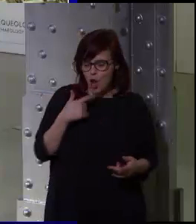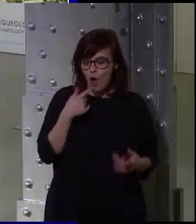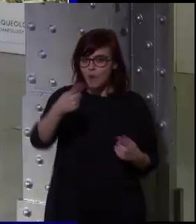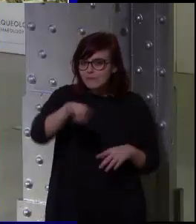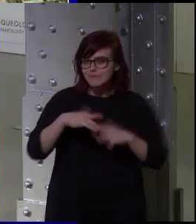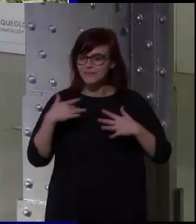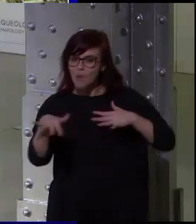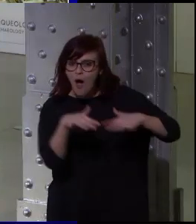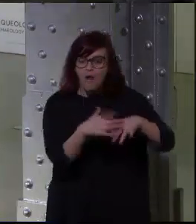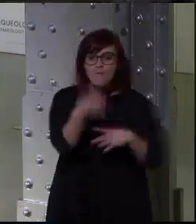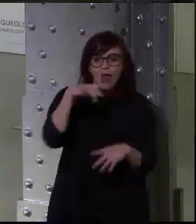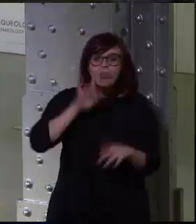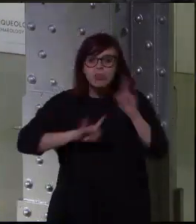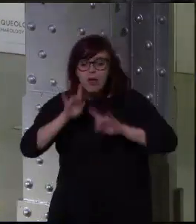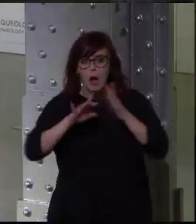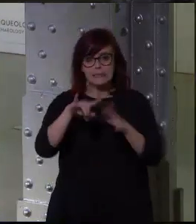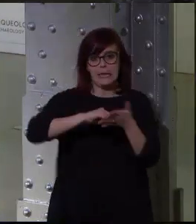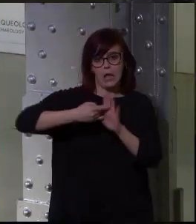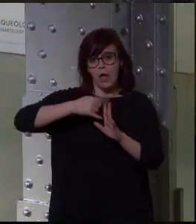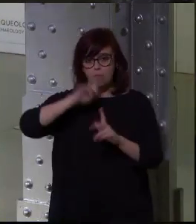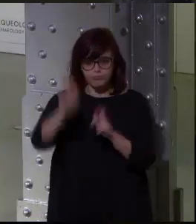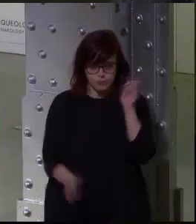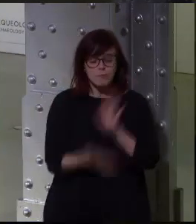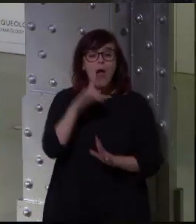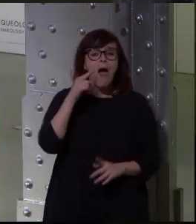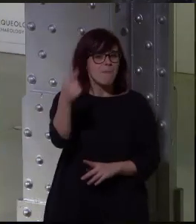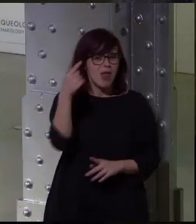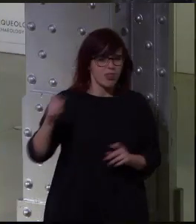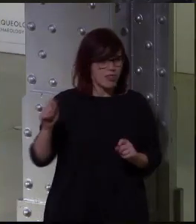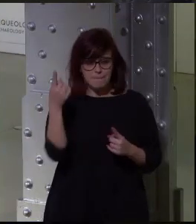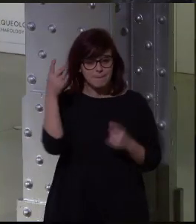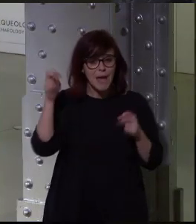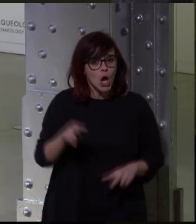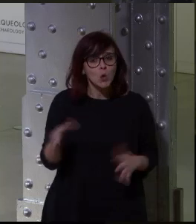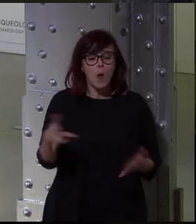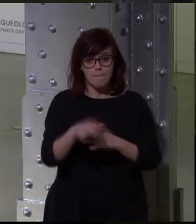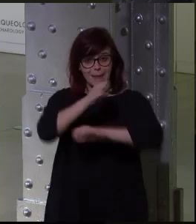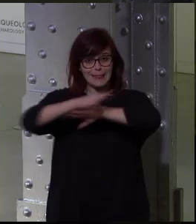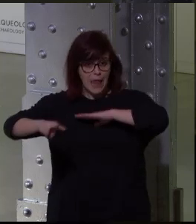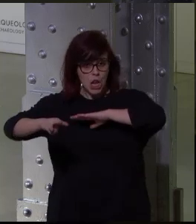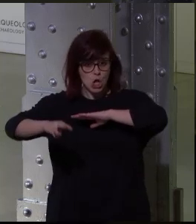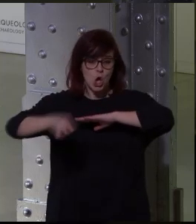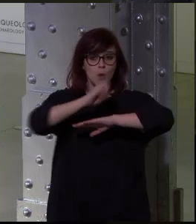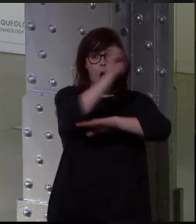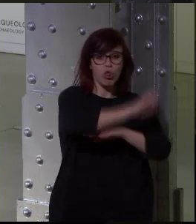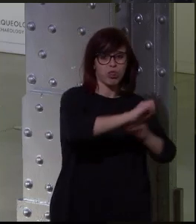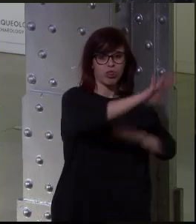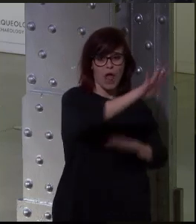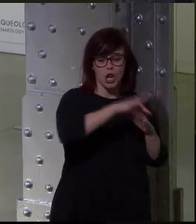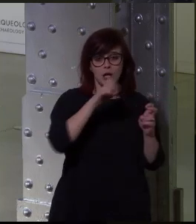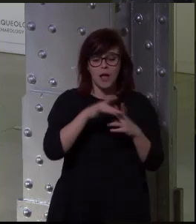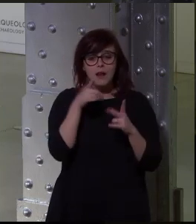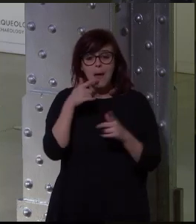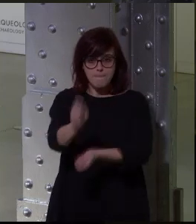sea entretenido y no soltar tecnicismos. Bueno, las principales amenazas que tenemos ahora mismo, tanto en el Mediterráneo como en los océanos, pues